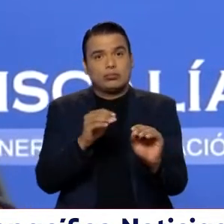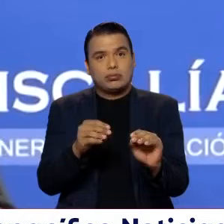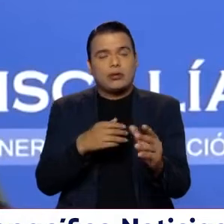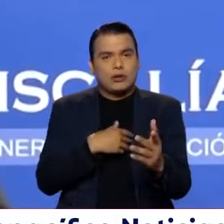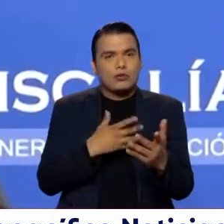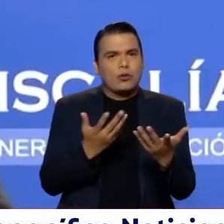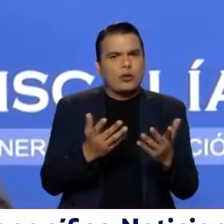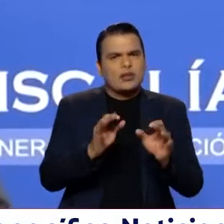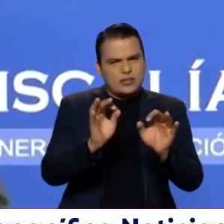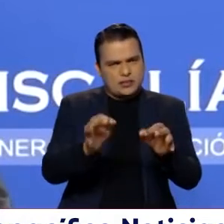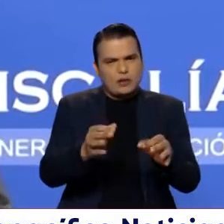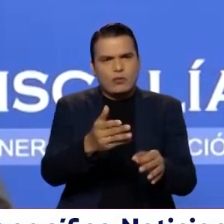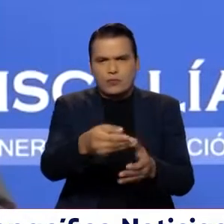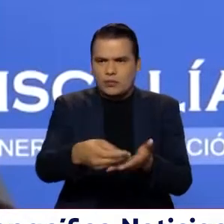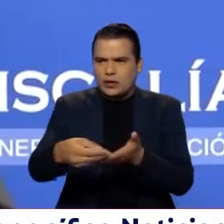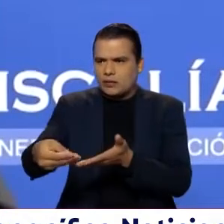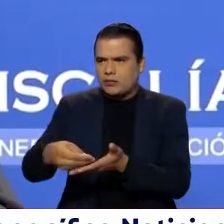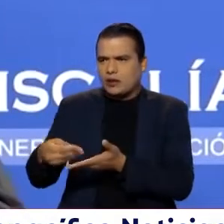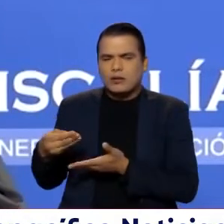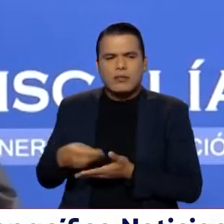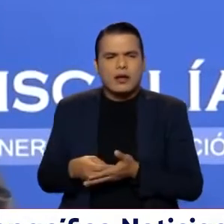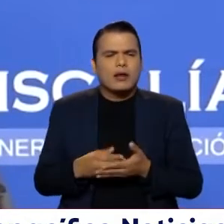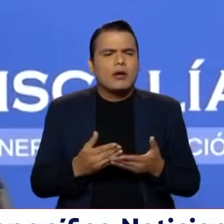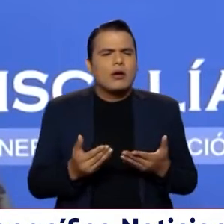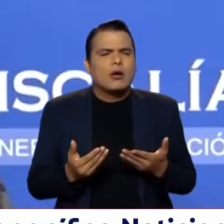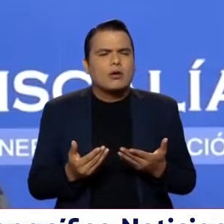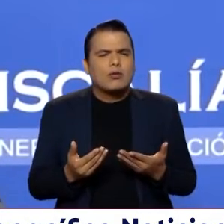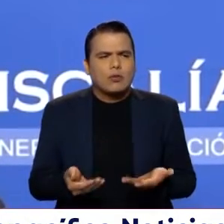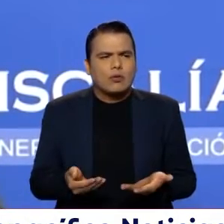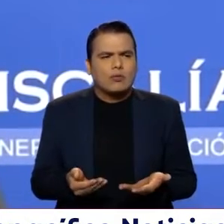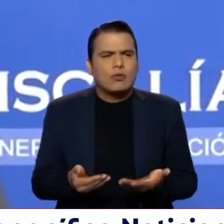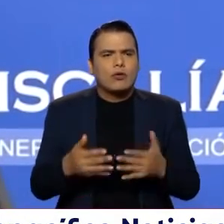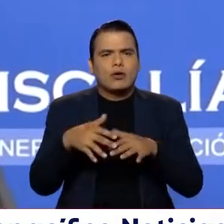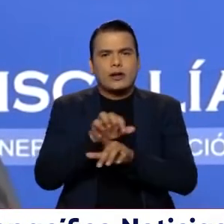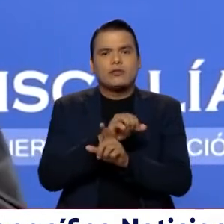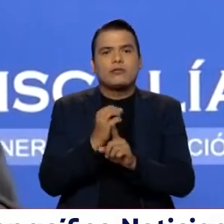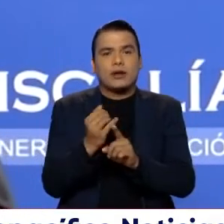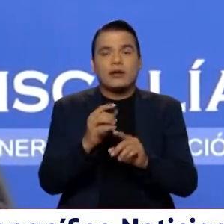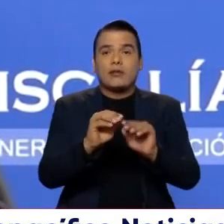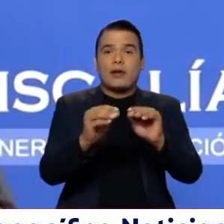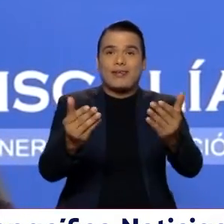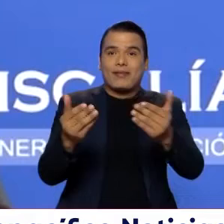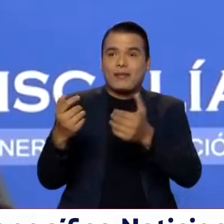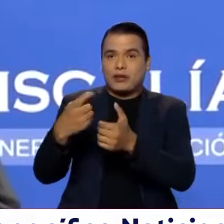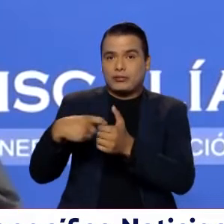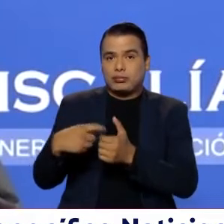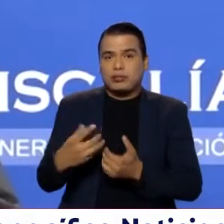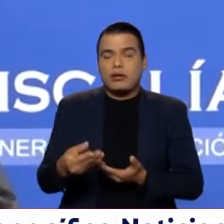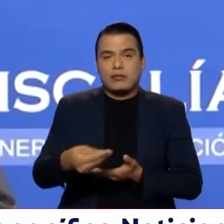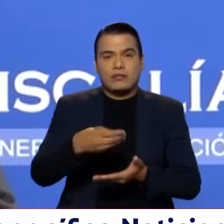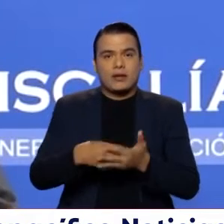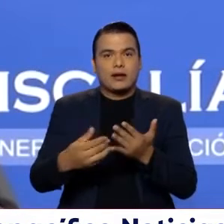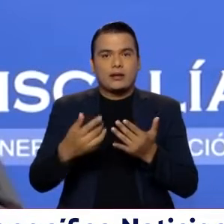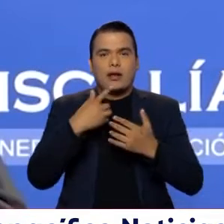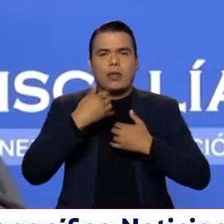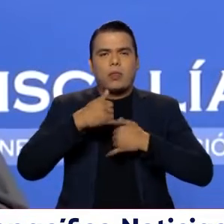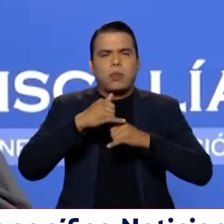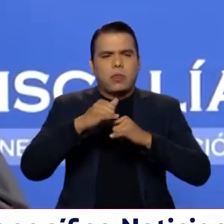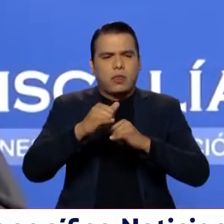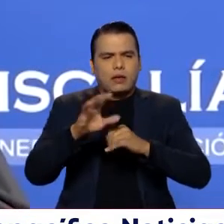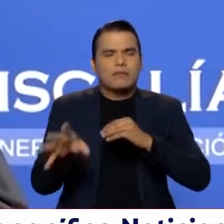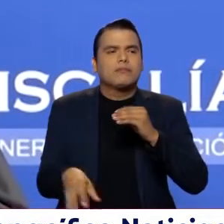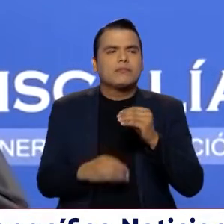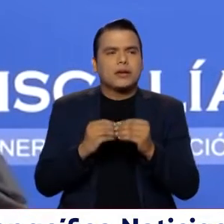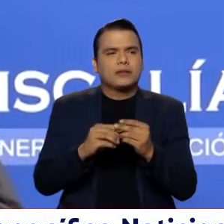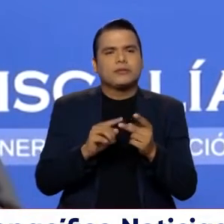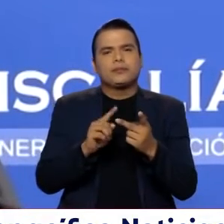supuestas capacitaciones ofrecidas a través de diferentes redes sociales. Por otra parte, fue imputado por el delito de